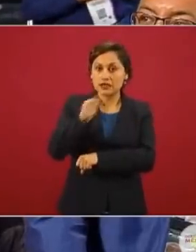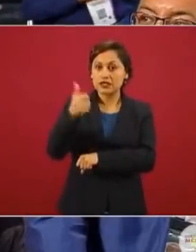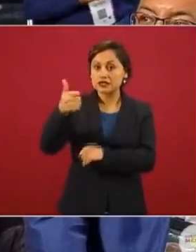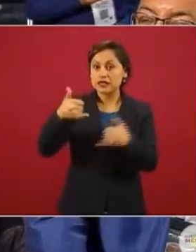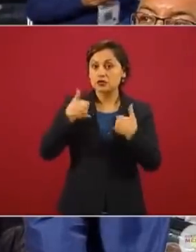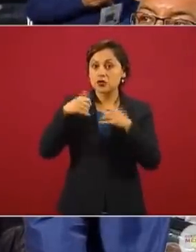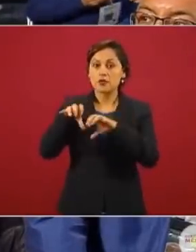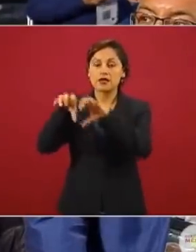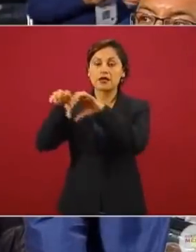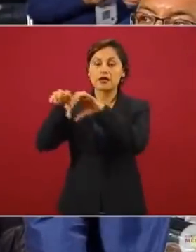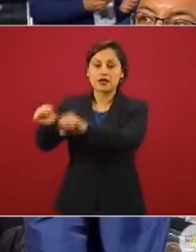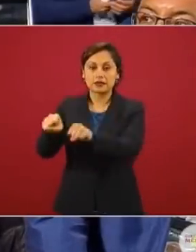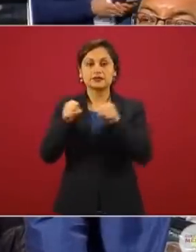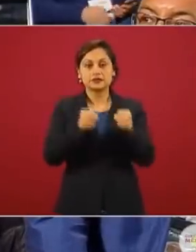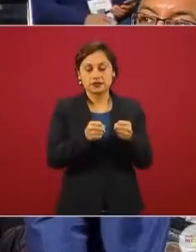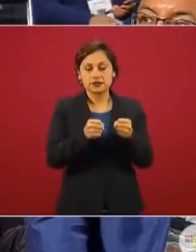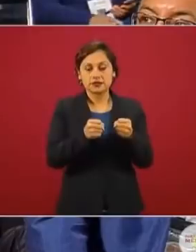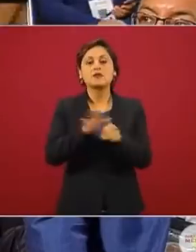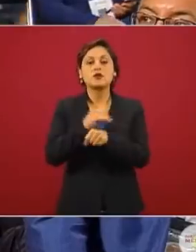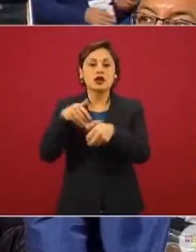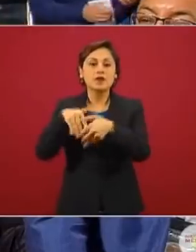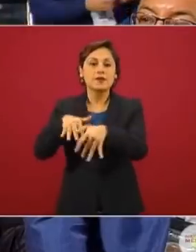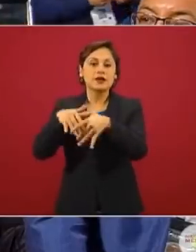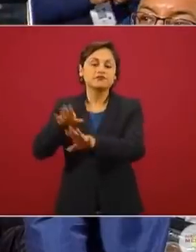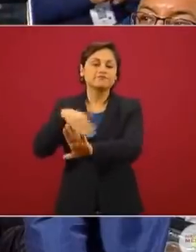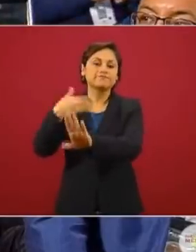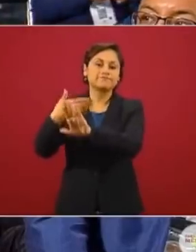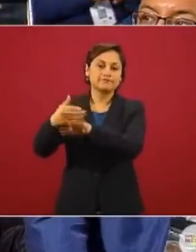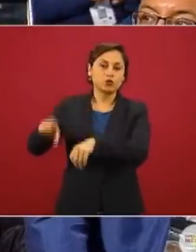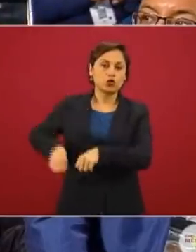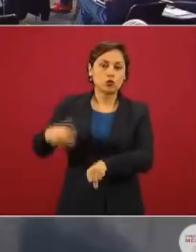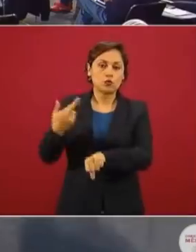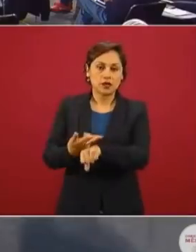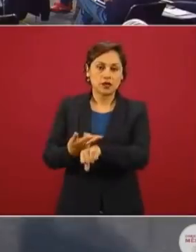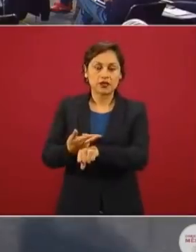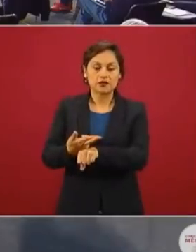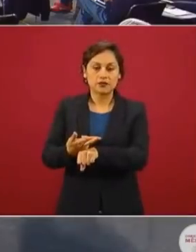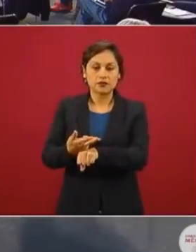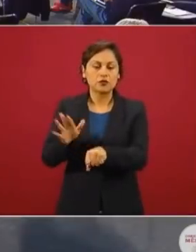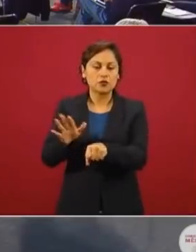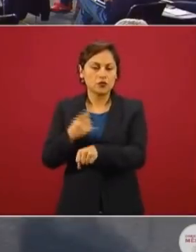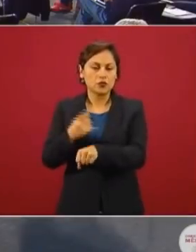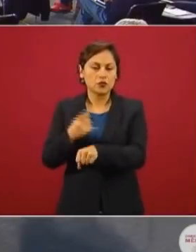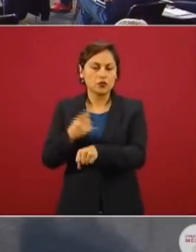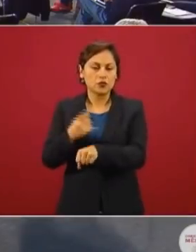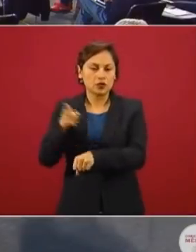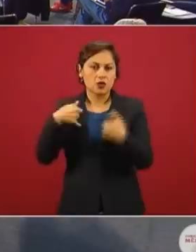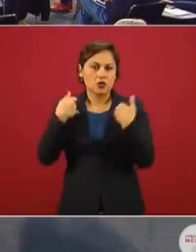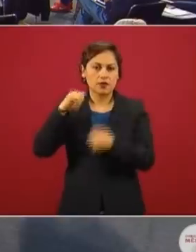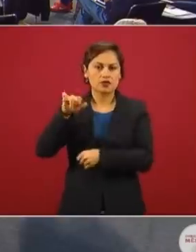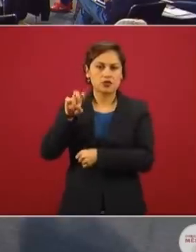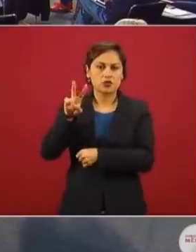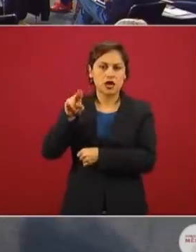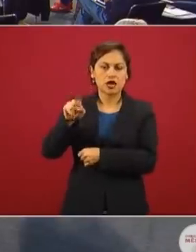a partir de estas manifestaciones en contra del gobernador por la muerte de un joven, de Giovanni,